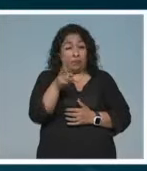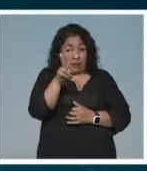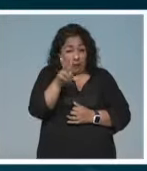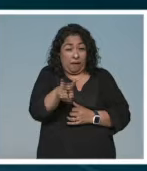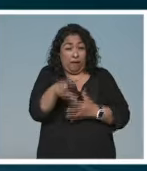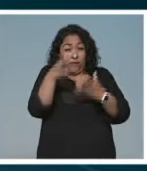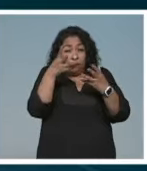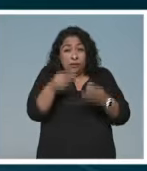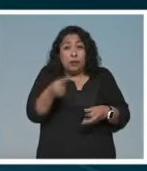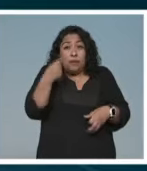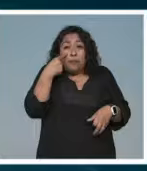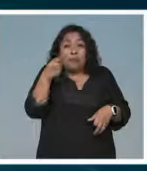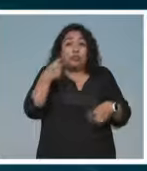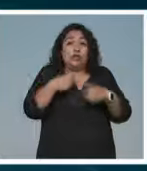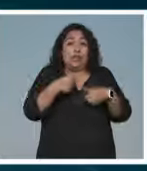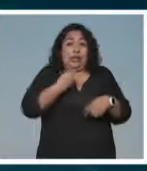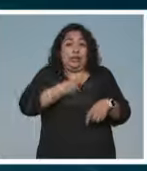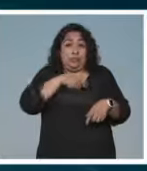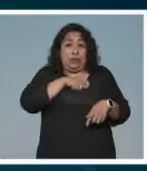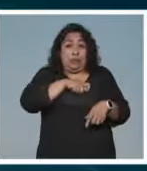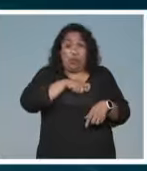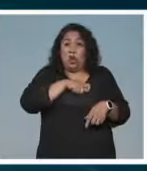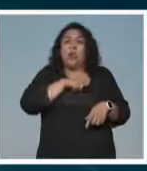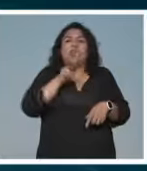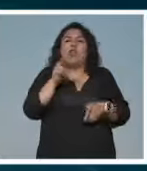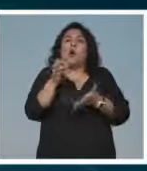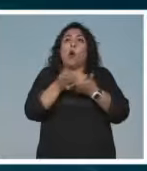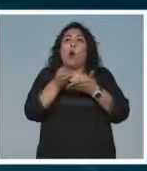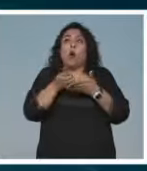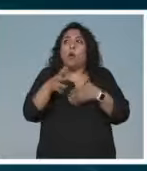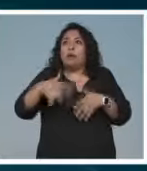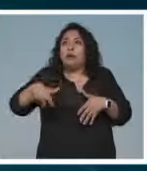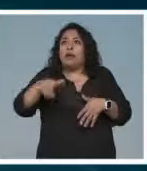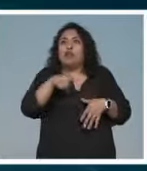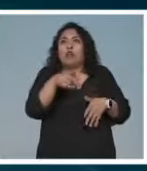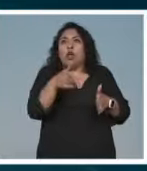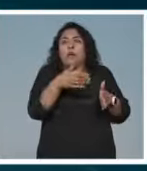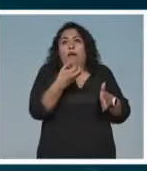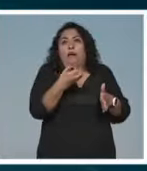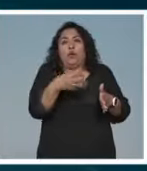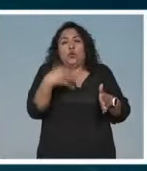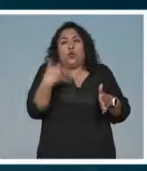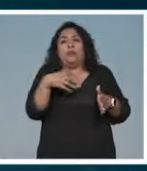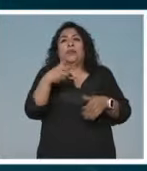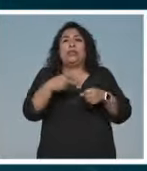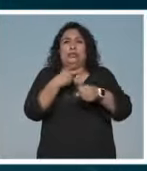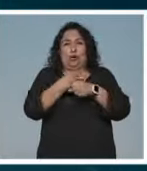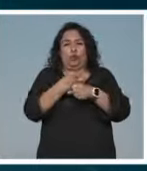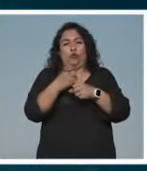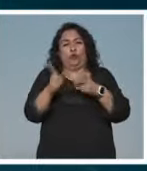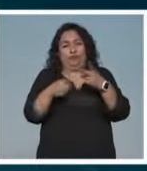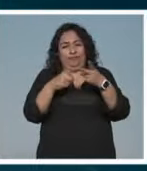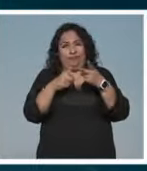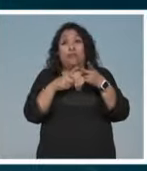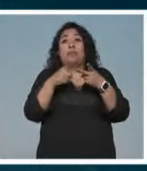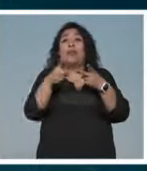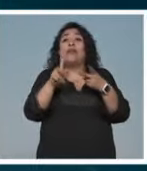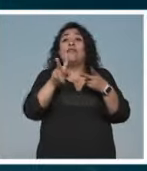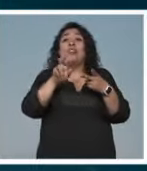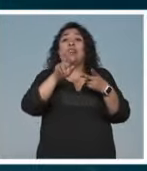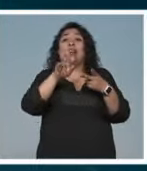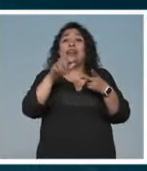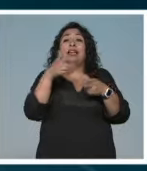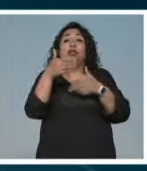verdadera riqueza que encontraron los españoles y no el oro que tanto buscaron. En el segundo tiempo, habla del virreinato